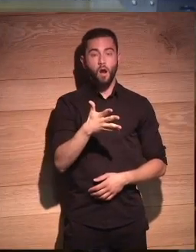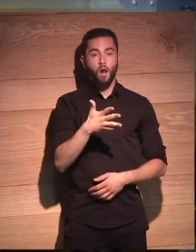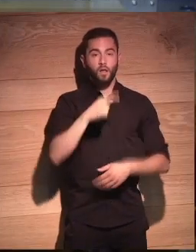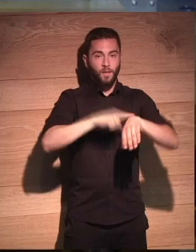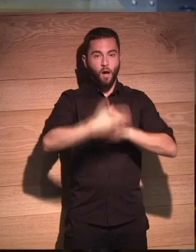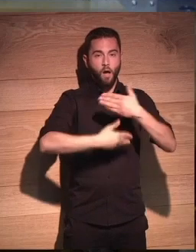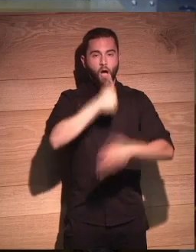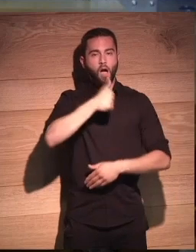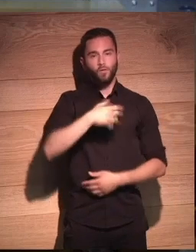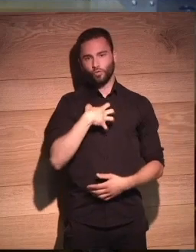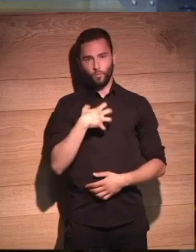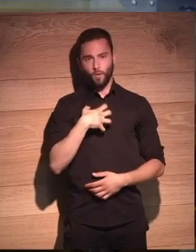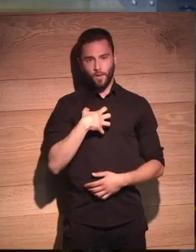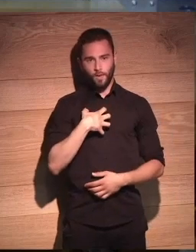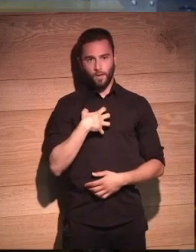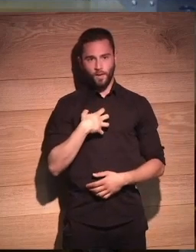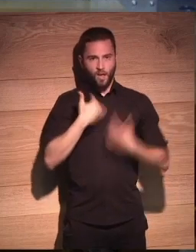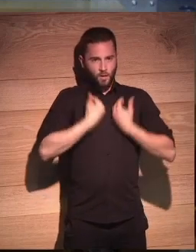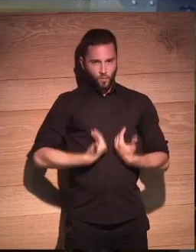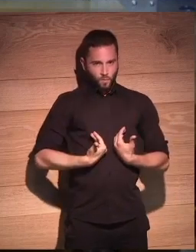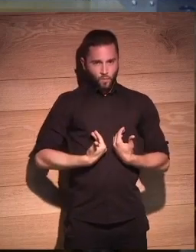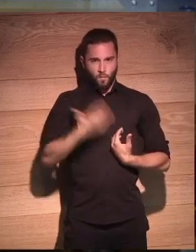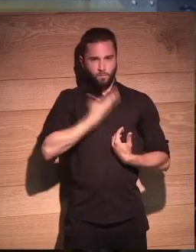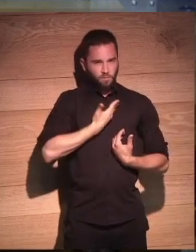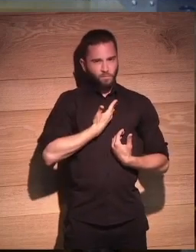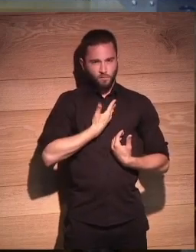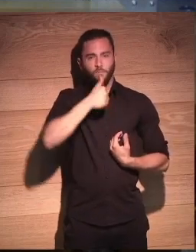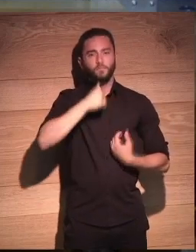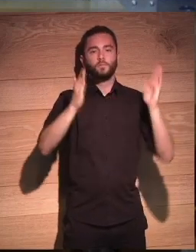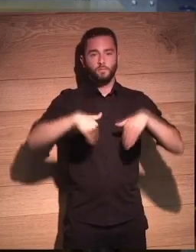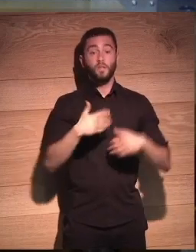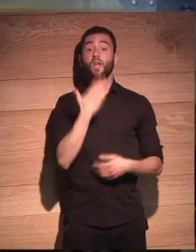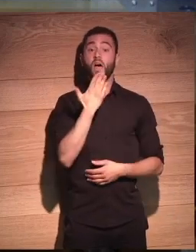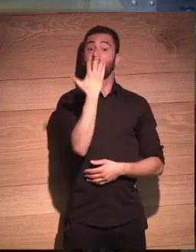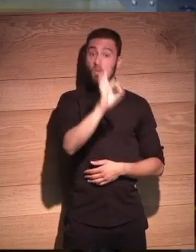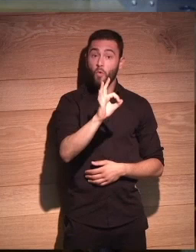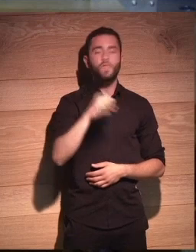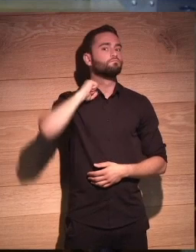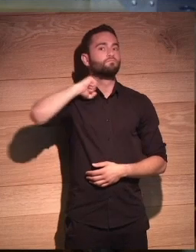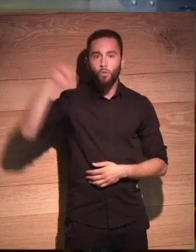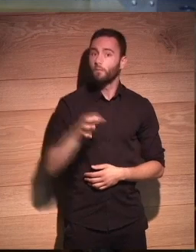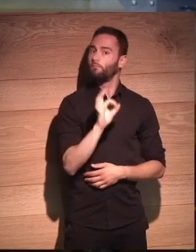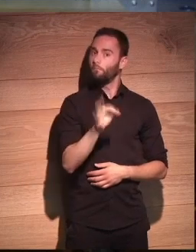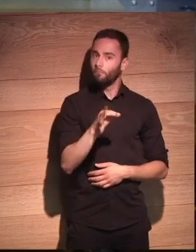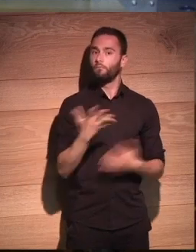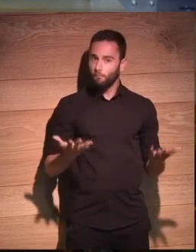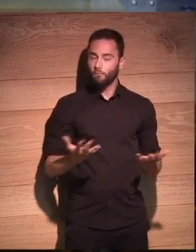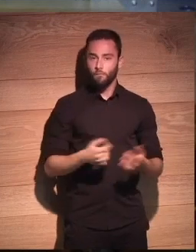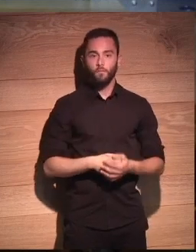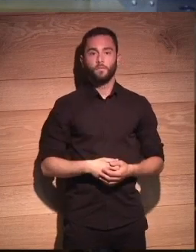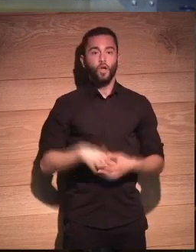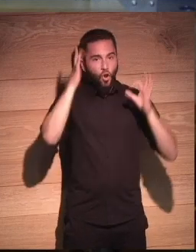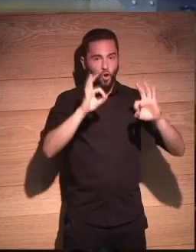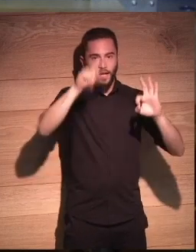el paso del tiempo, ni la decrepitud que en su cuerpo generaría el paso del tiempo. Y efectivamente a los 50 años se suicidó. Así que, con razón o no, era